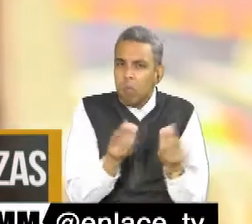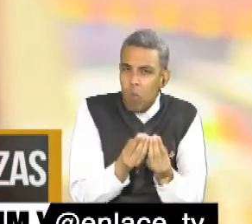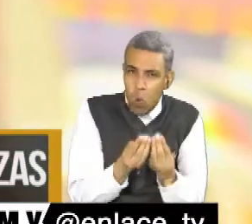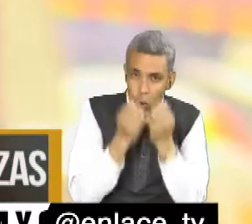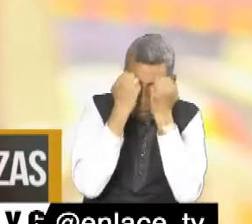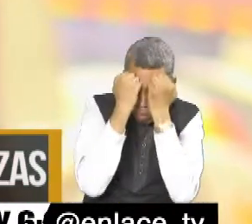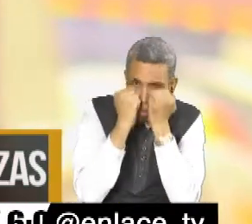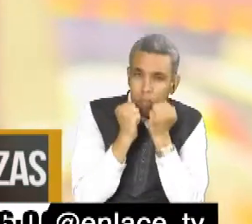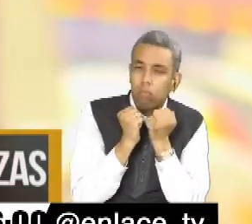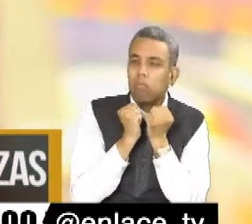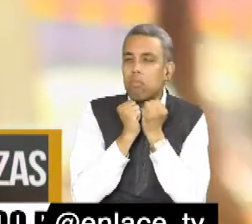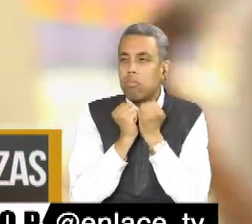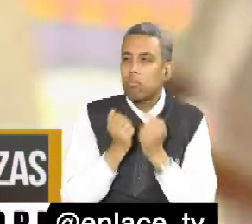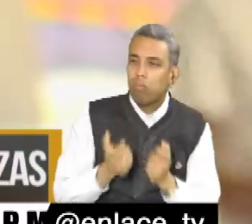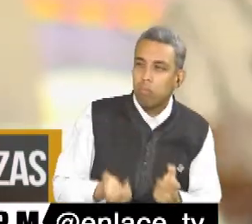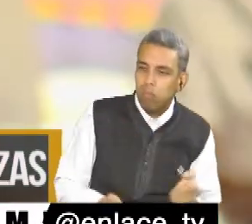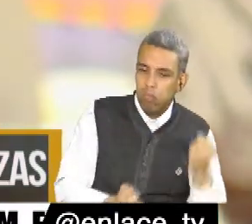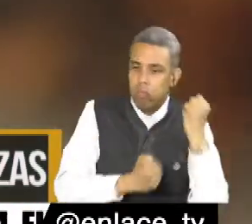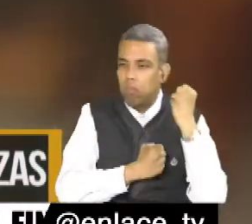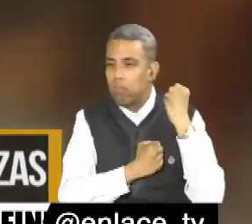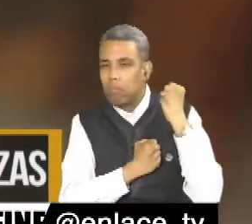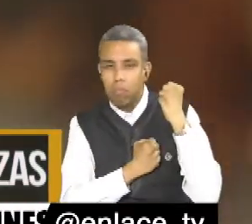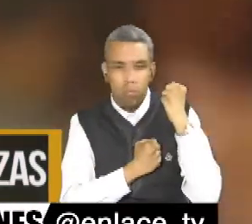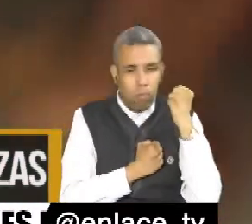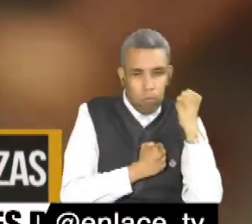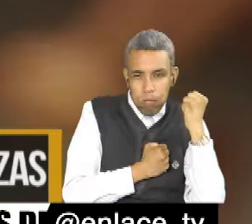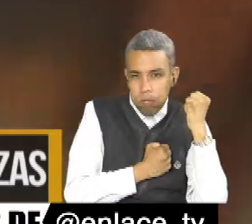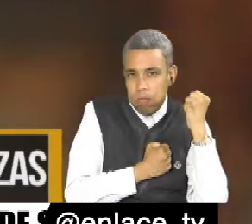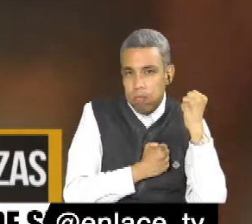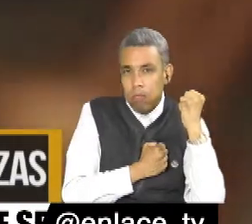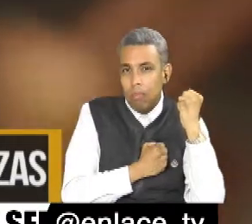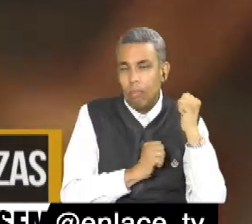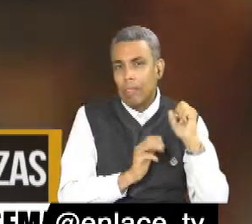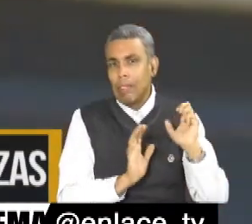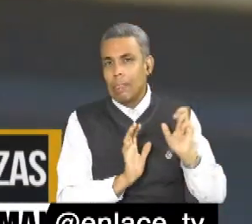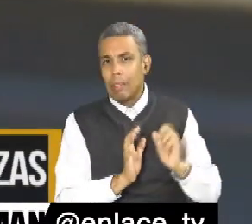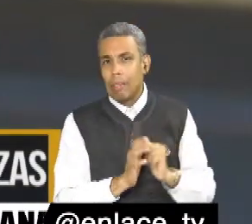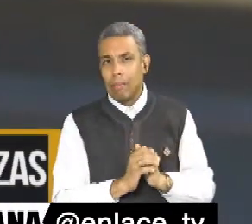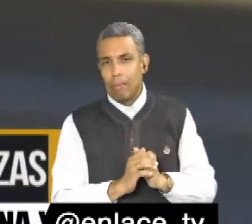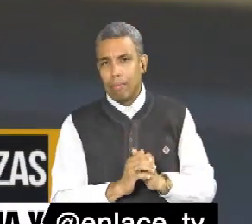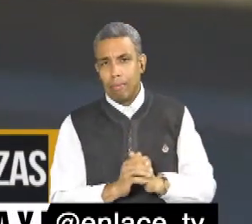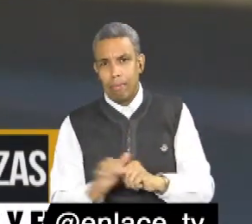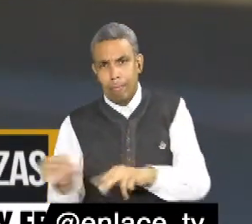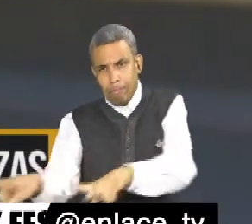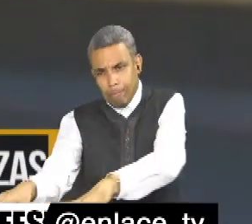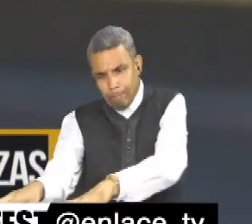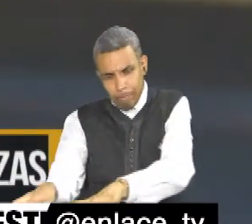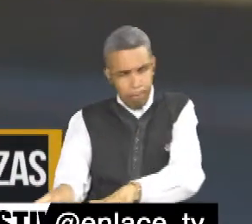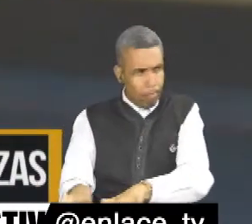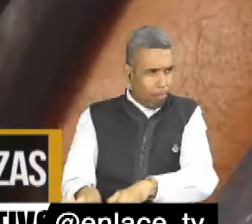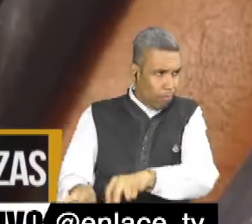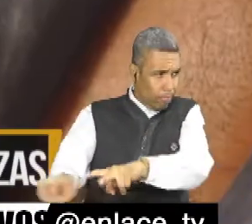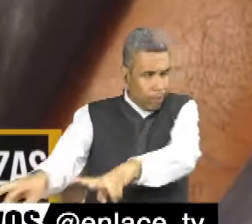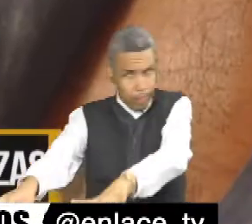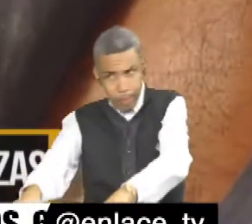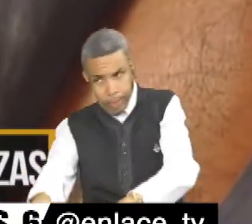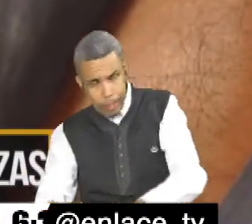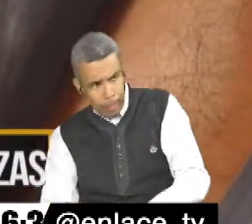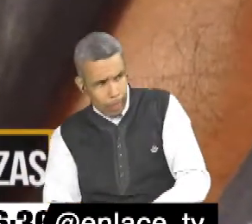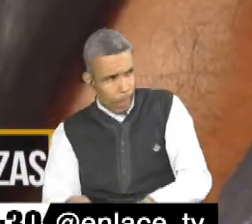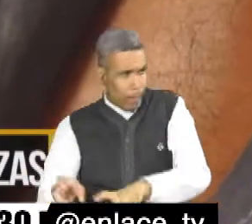Y pues está uno en cero. Si pasa el que pase, uno tiene que.